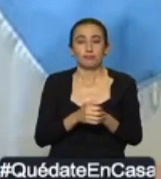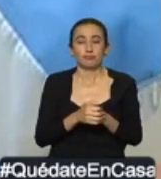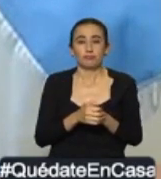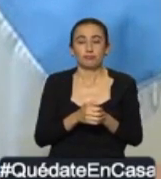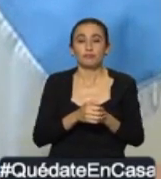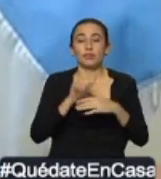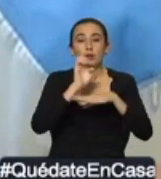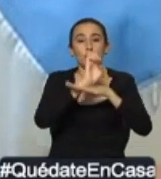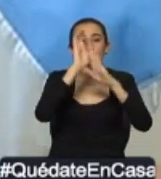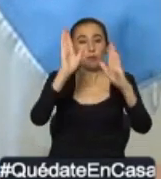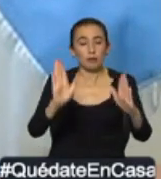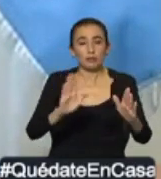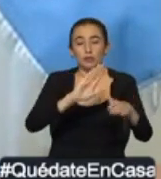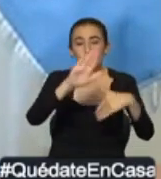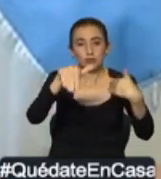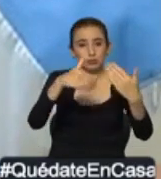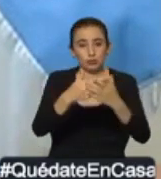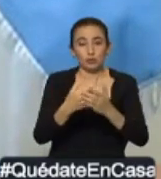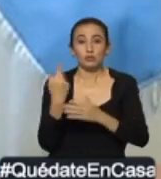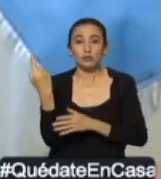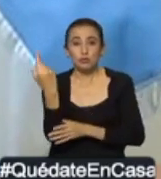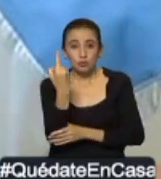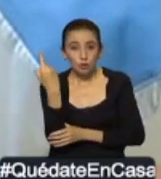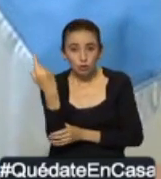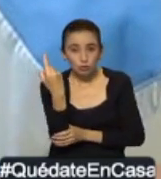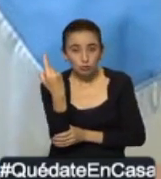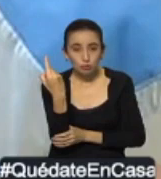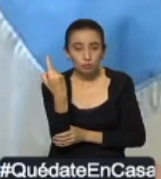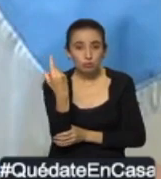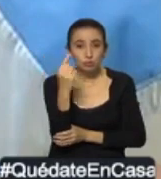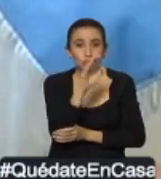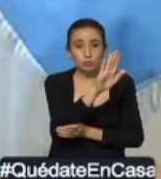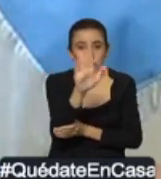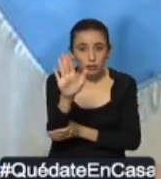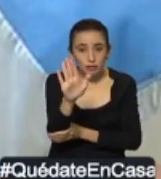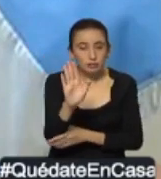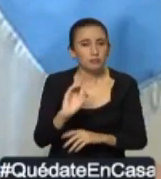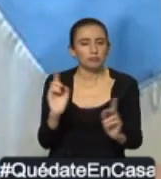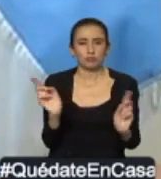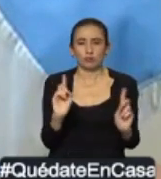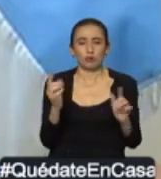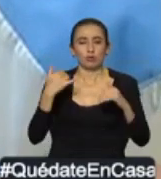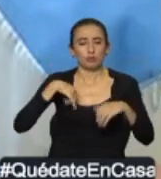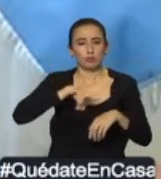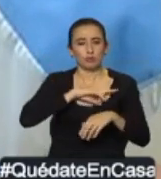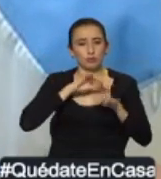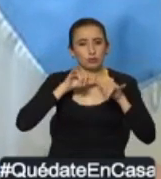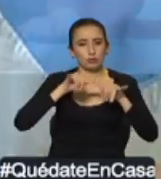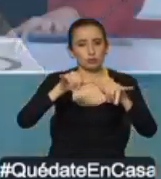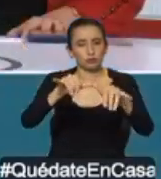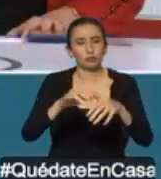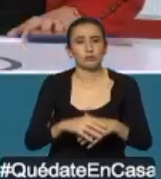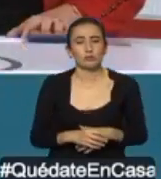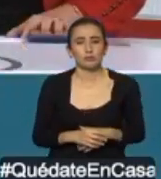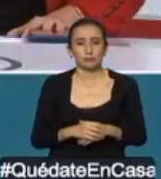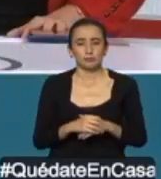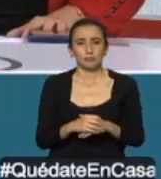compatriotas ustedes no están solas aquí estamos junto a ustedes buenas tardes